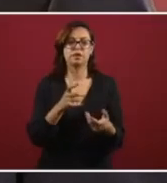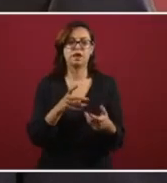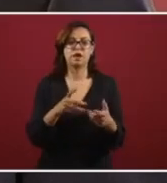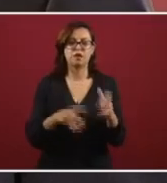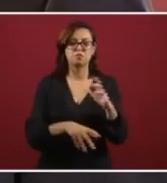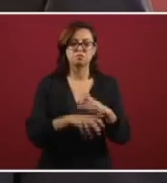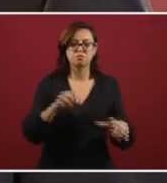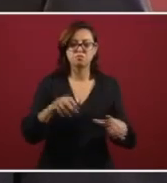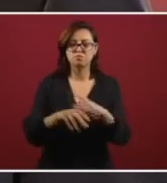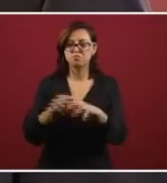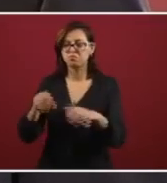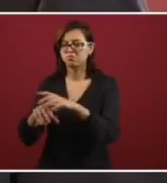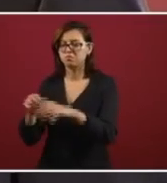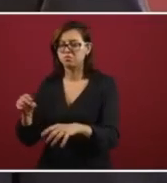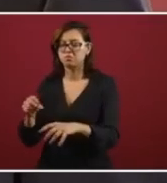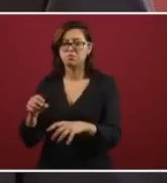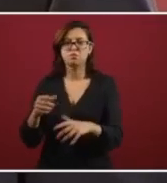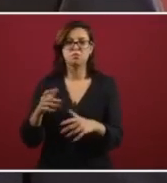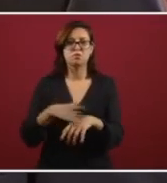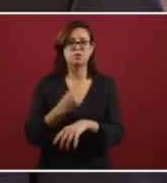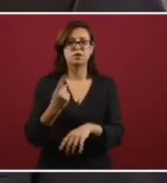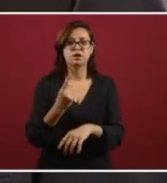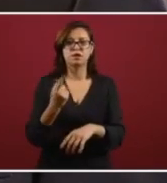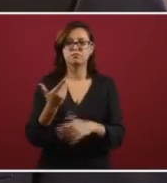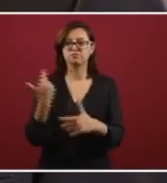o se detuvo la caída